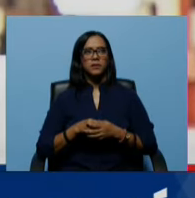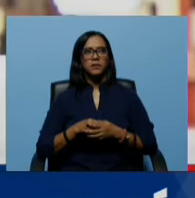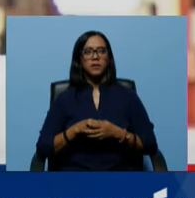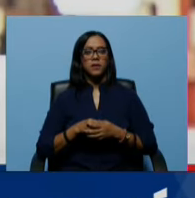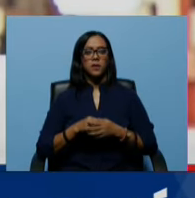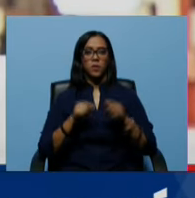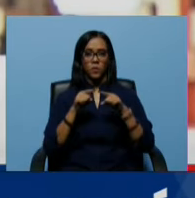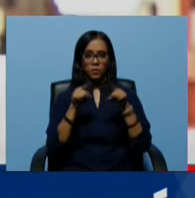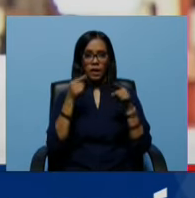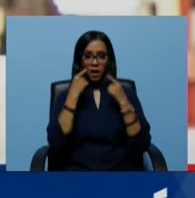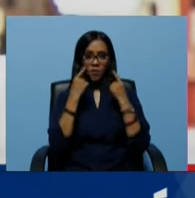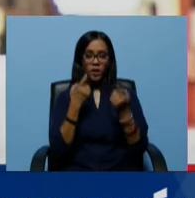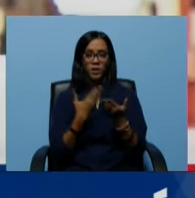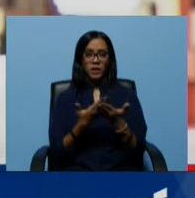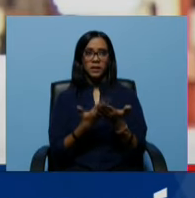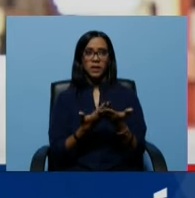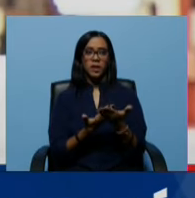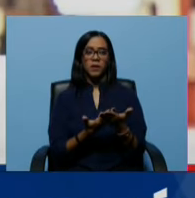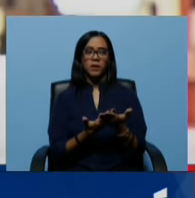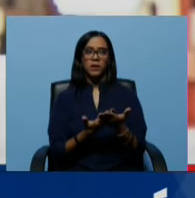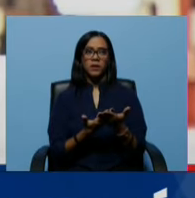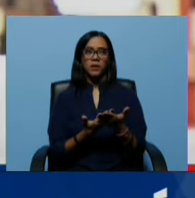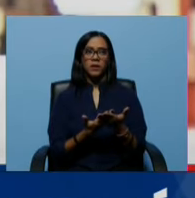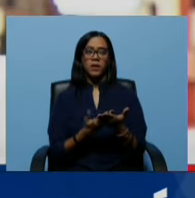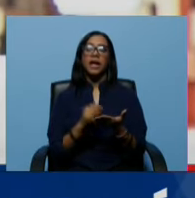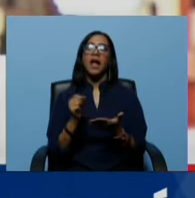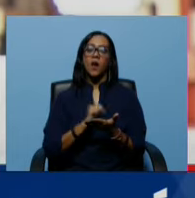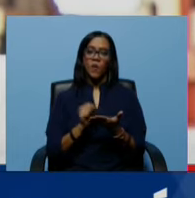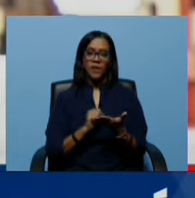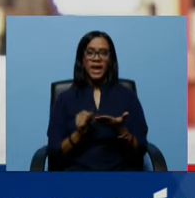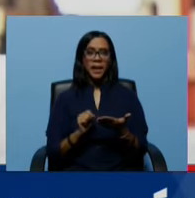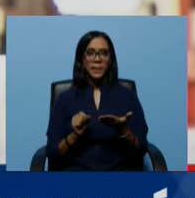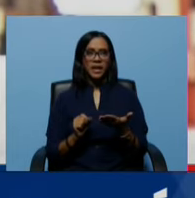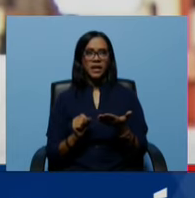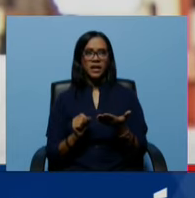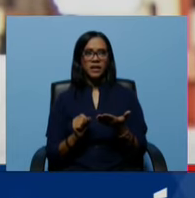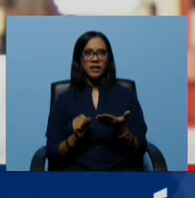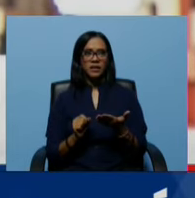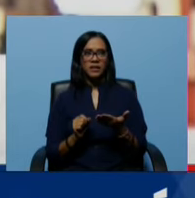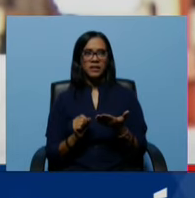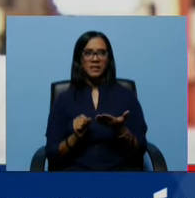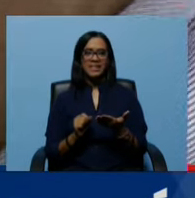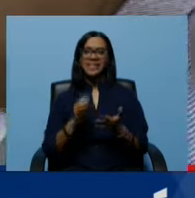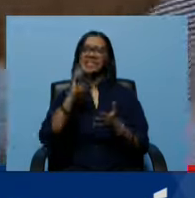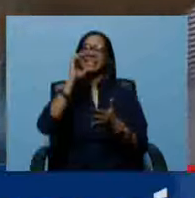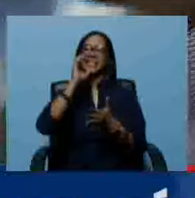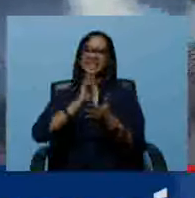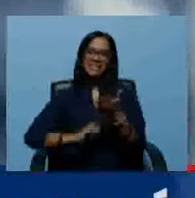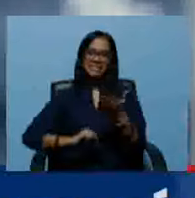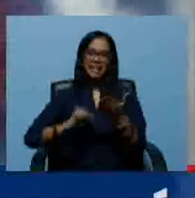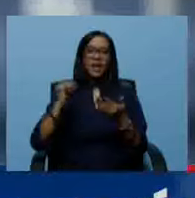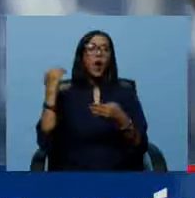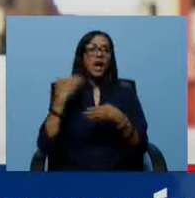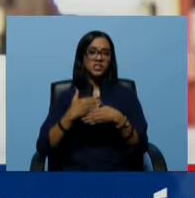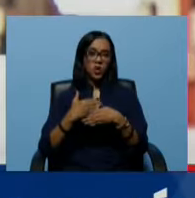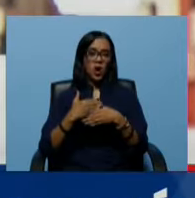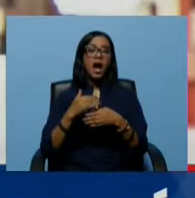ustedes fueron testigos que lo firmé sin coacción, aprobado.